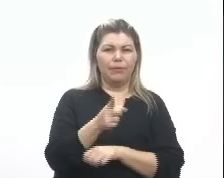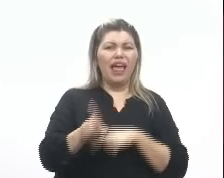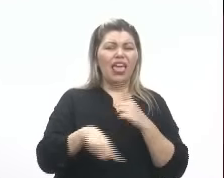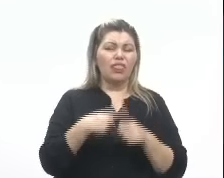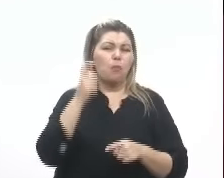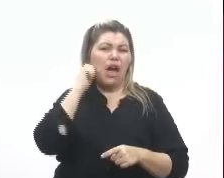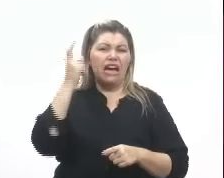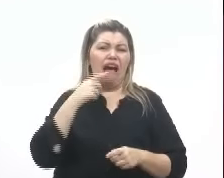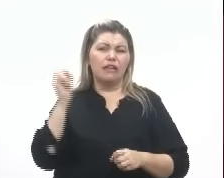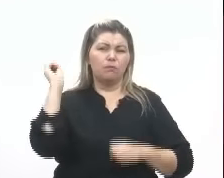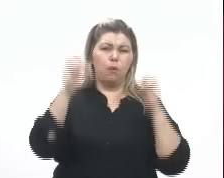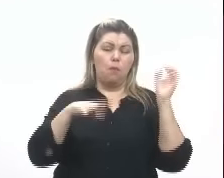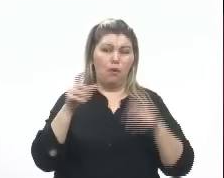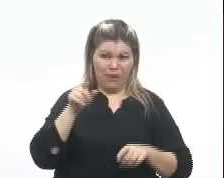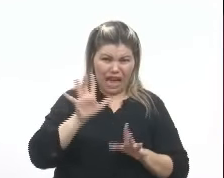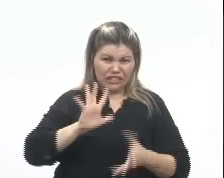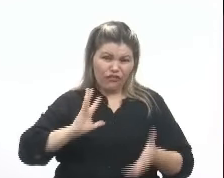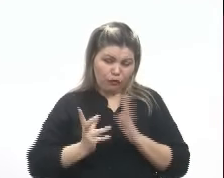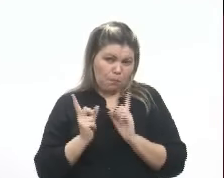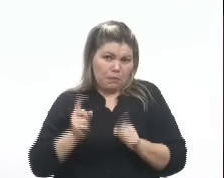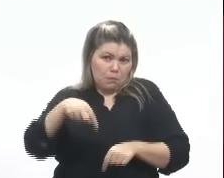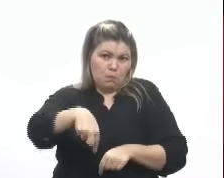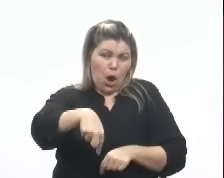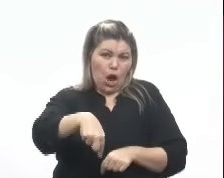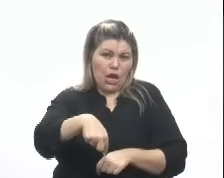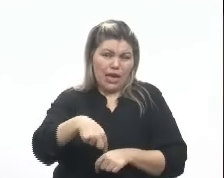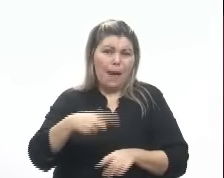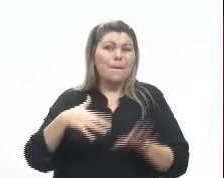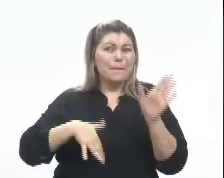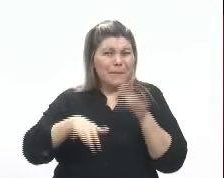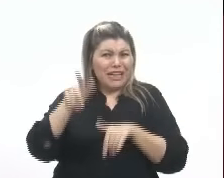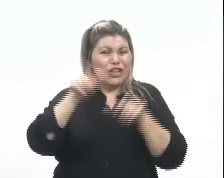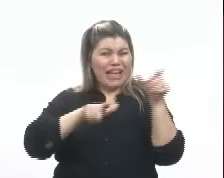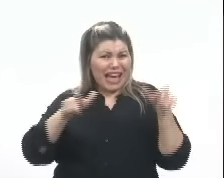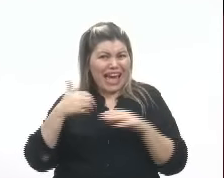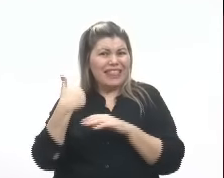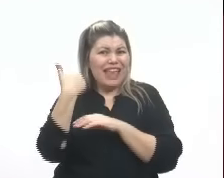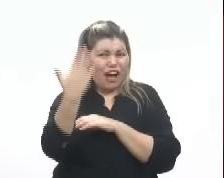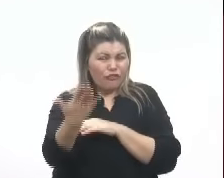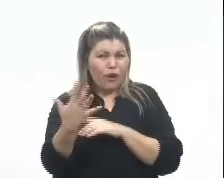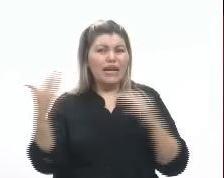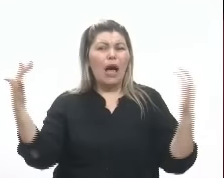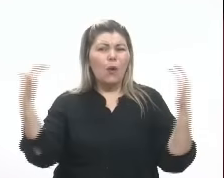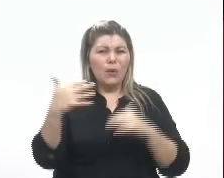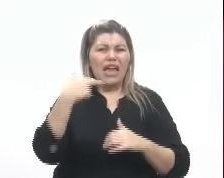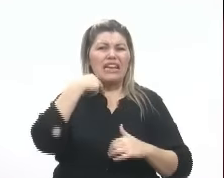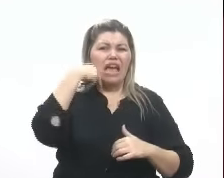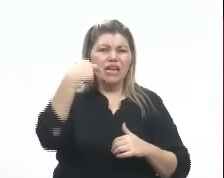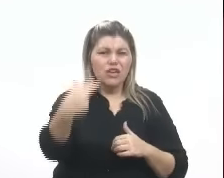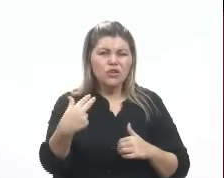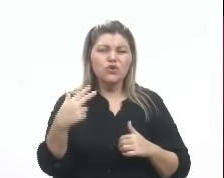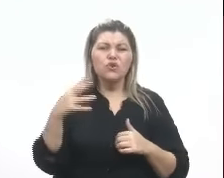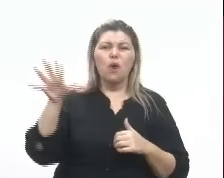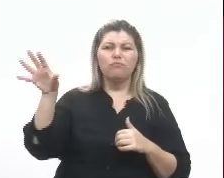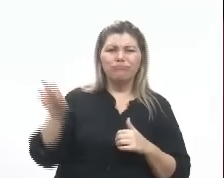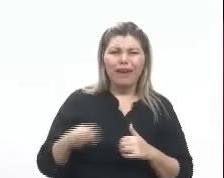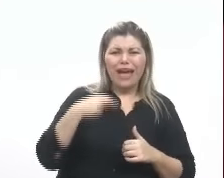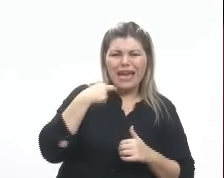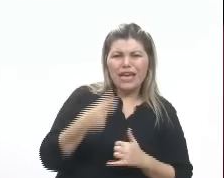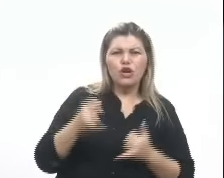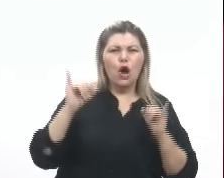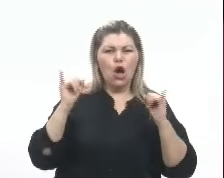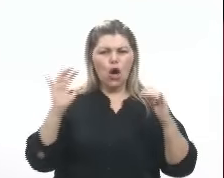por todos lados. Eso es lo que hicieron hoy. Porque la mayoría de la gente que está allí, que vienen con los hijos, que vienen con